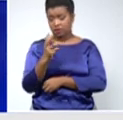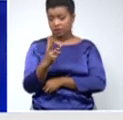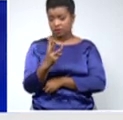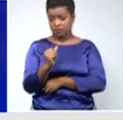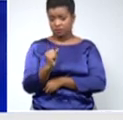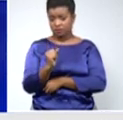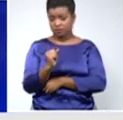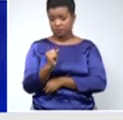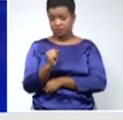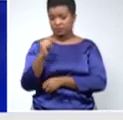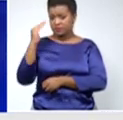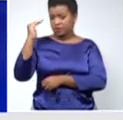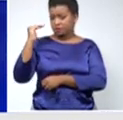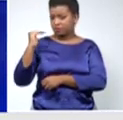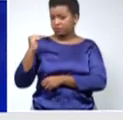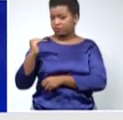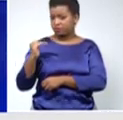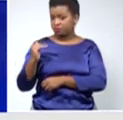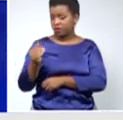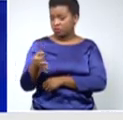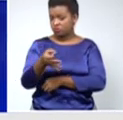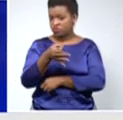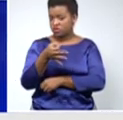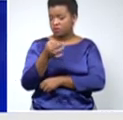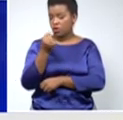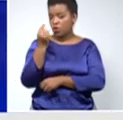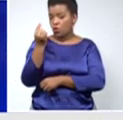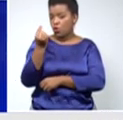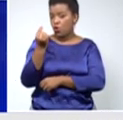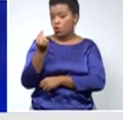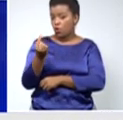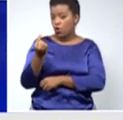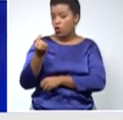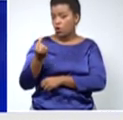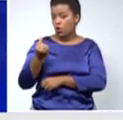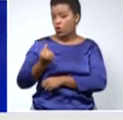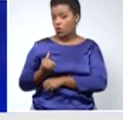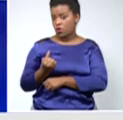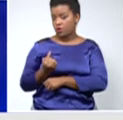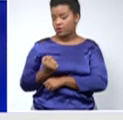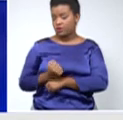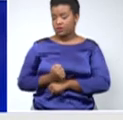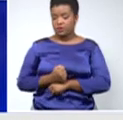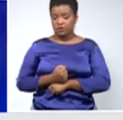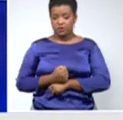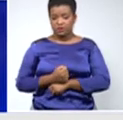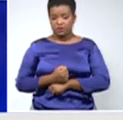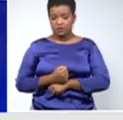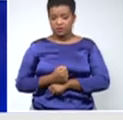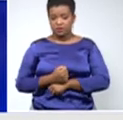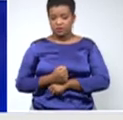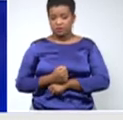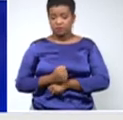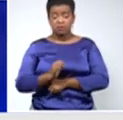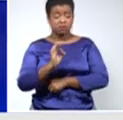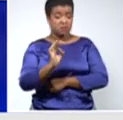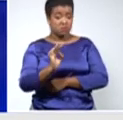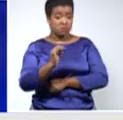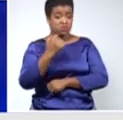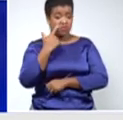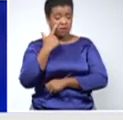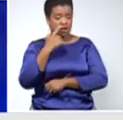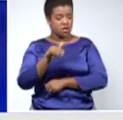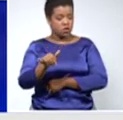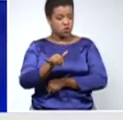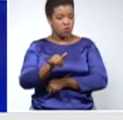Boyarriba, Niquero y Yara con 1 cada uno. Y aquí también nos permitimos mostrar la curva